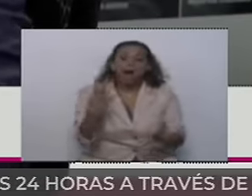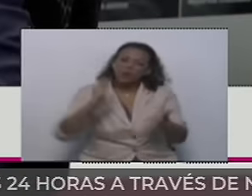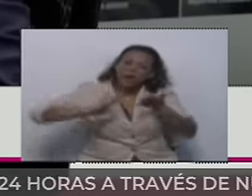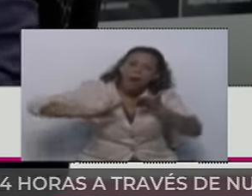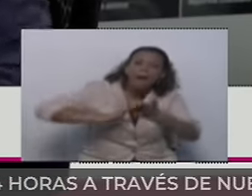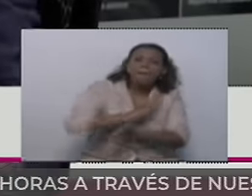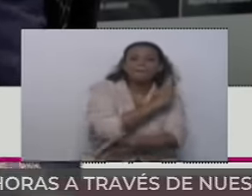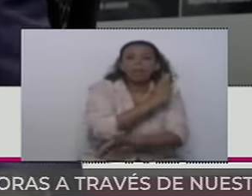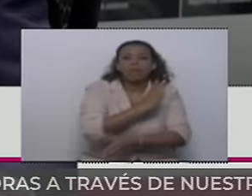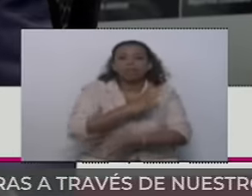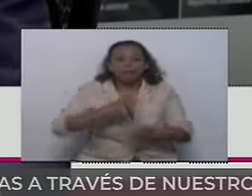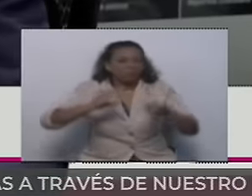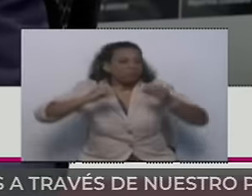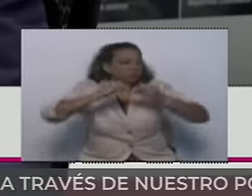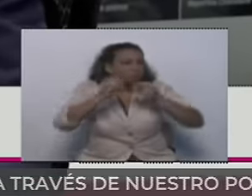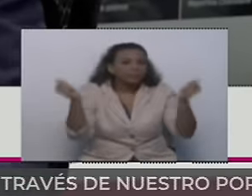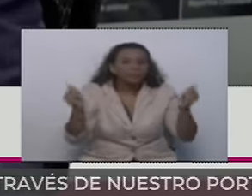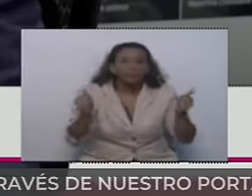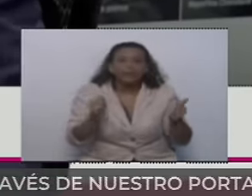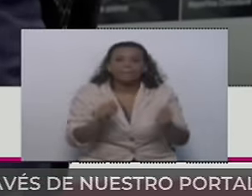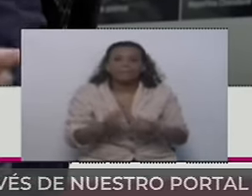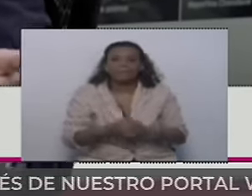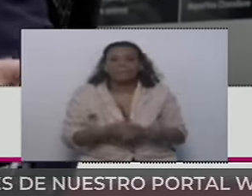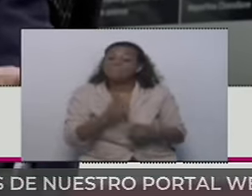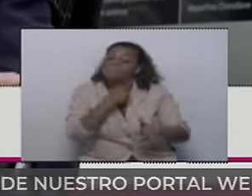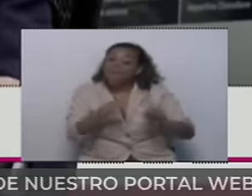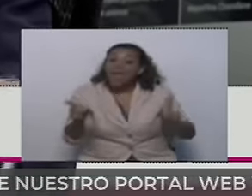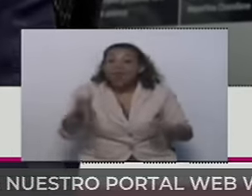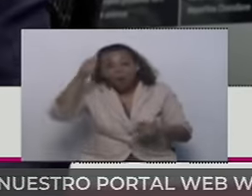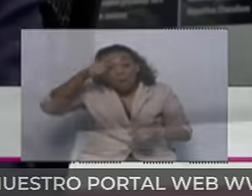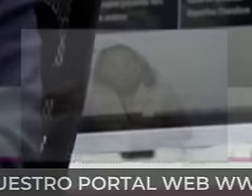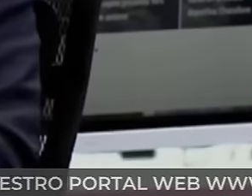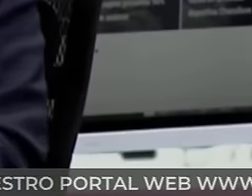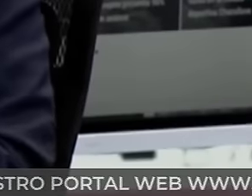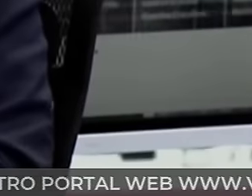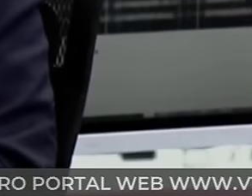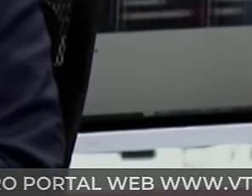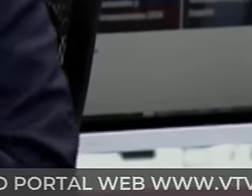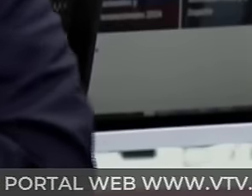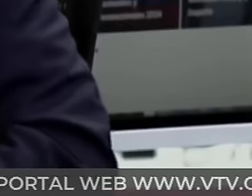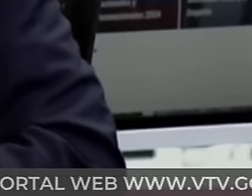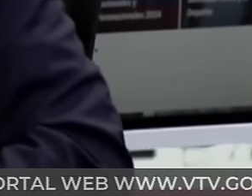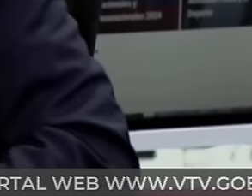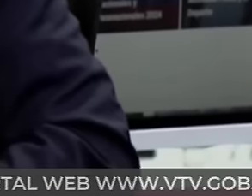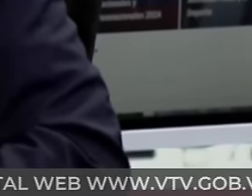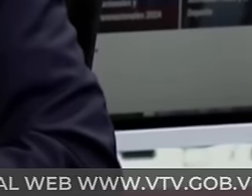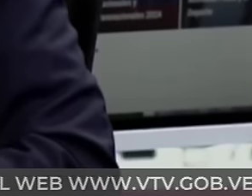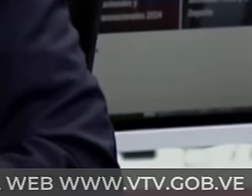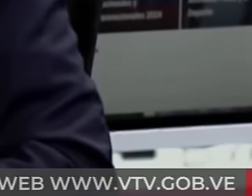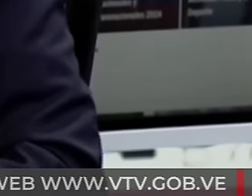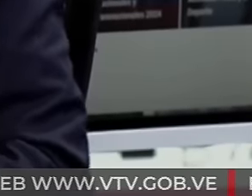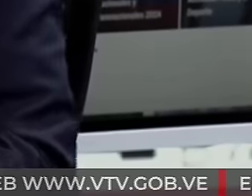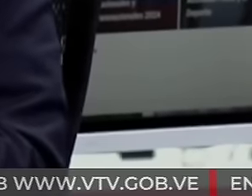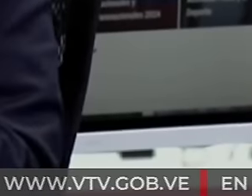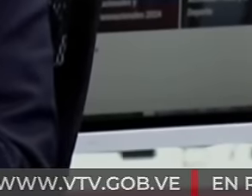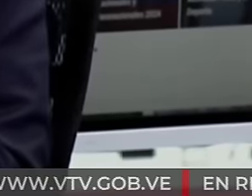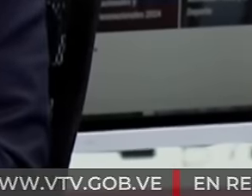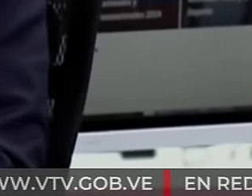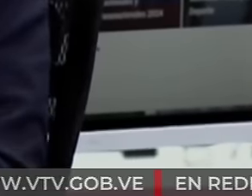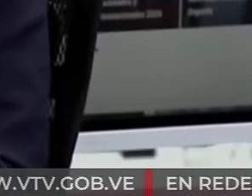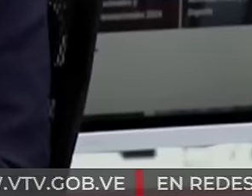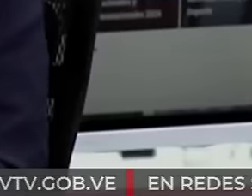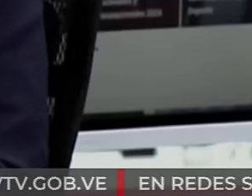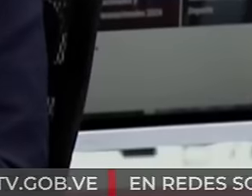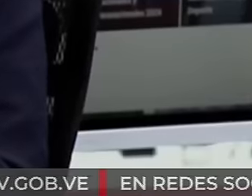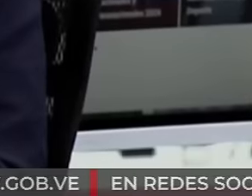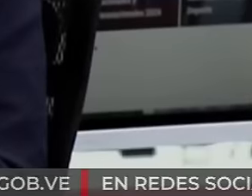aplastados, pulverizados, pero le hacen daño al país. Ahorita yo celebro que el llamado de diálogo